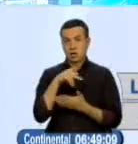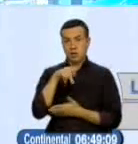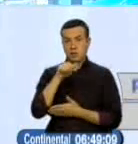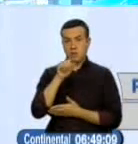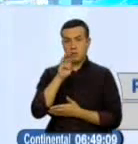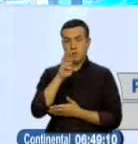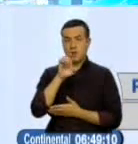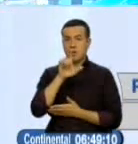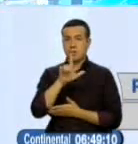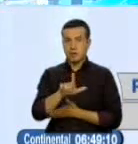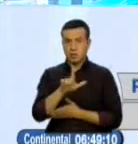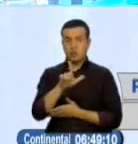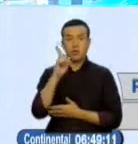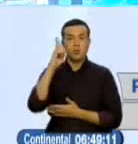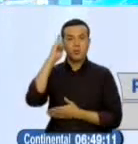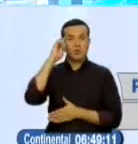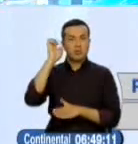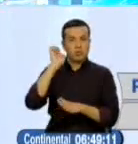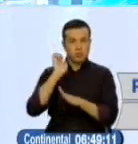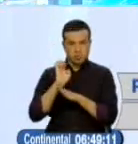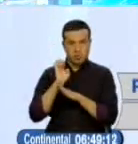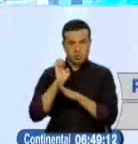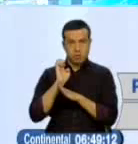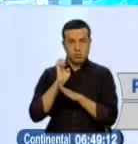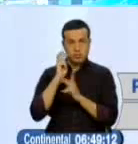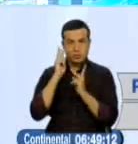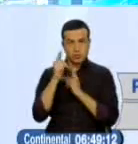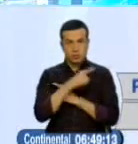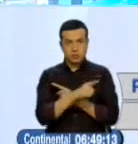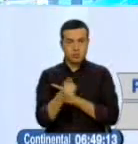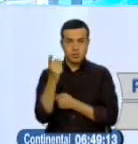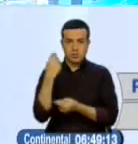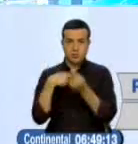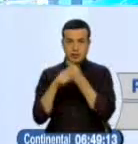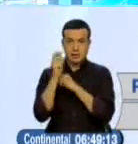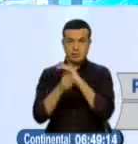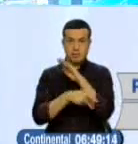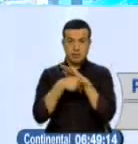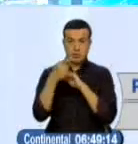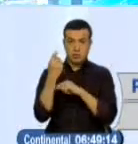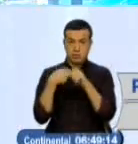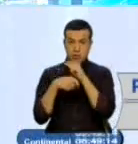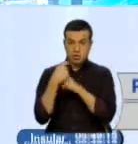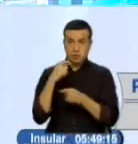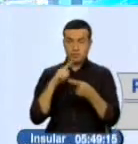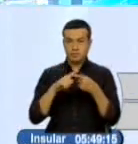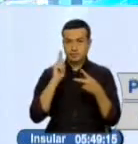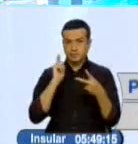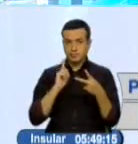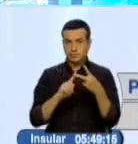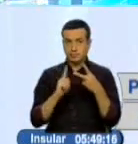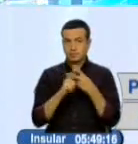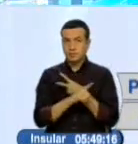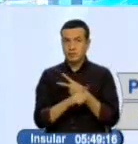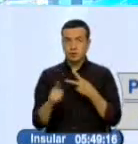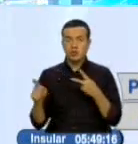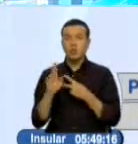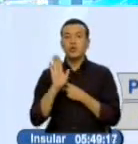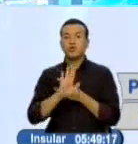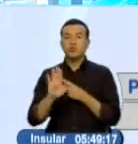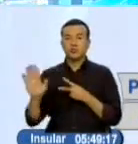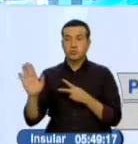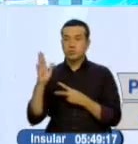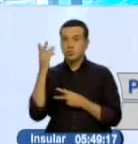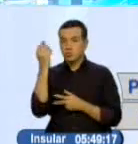El Estado ecuatoriano se nutre de los ingresos que provienen de la venta del petróleo, los ingresos que provienen de sus